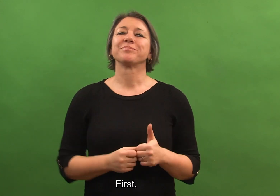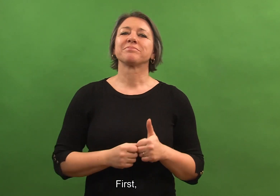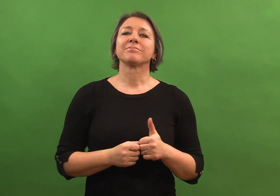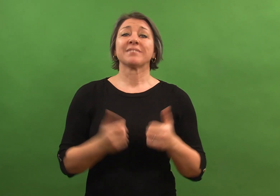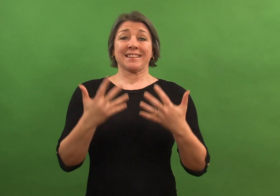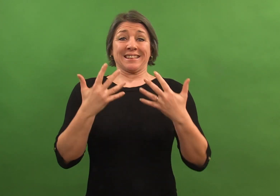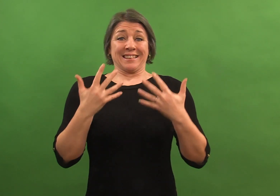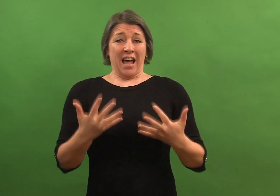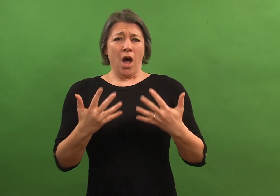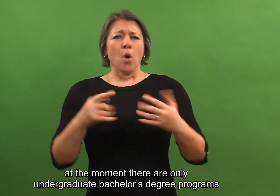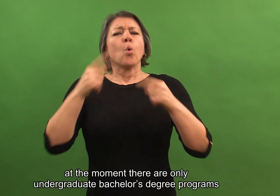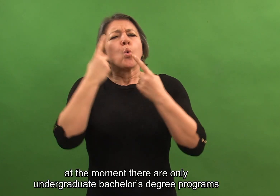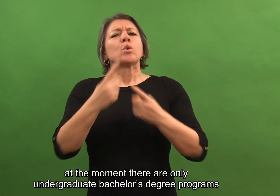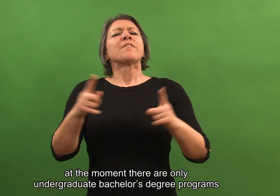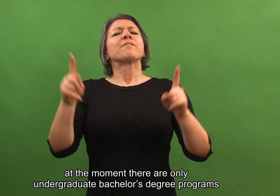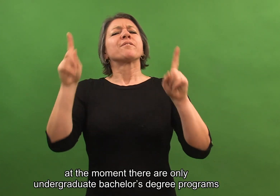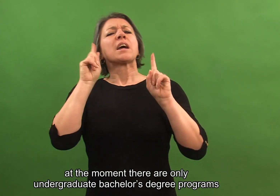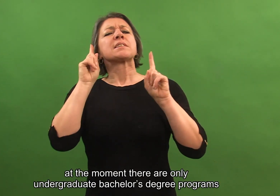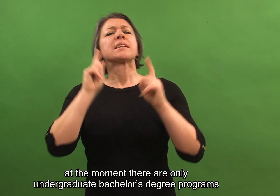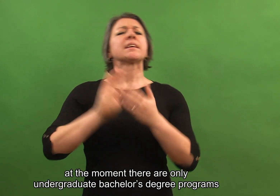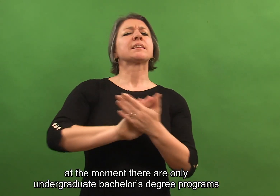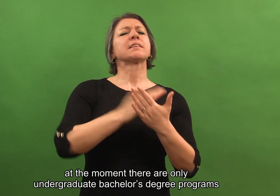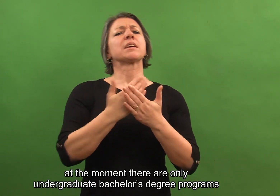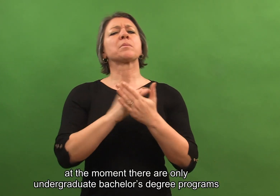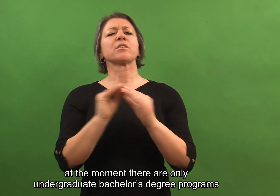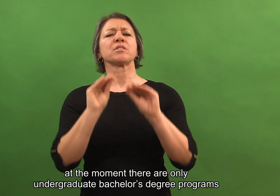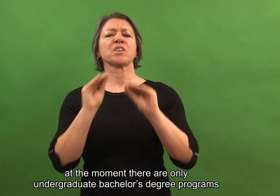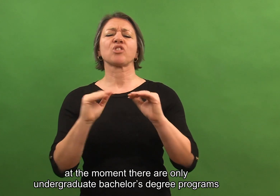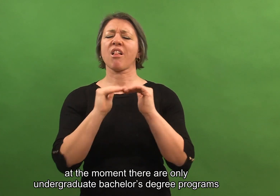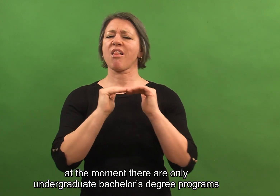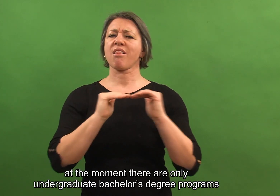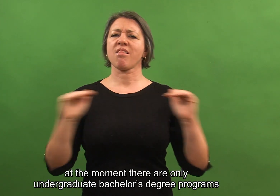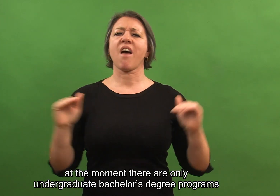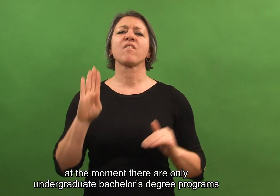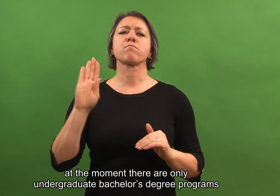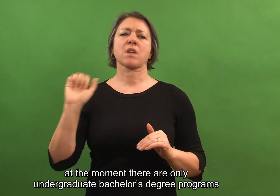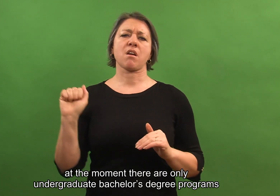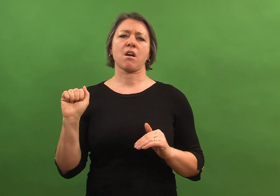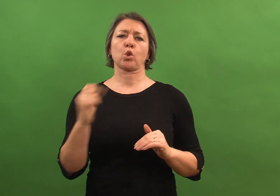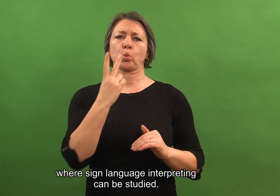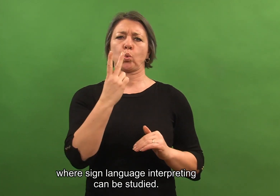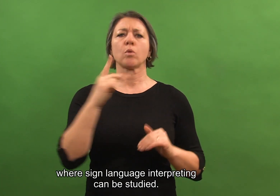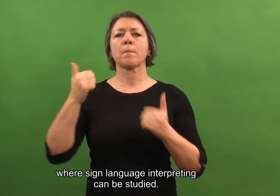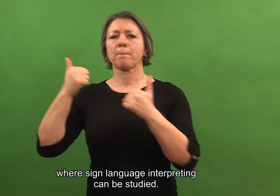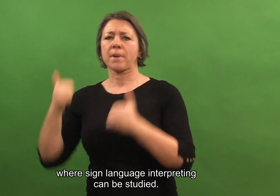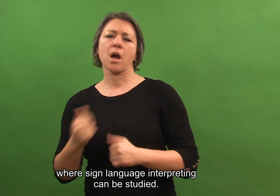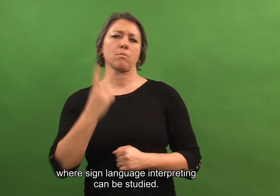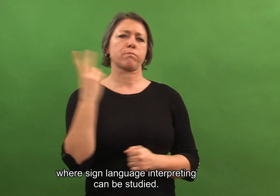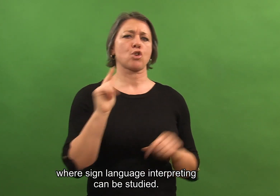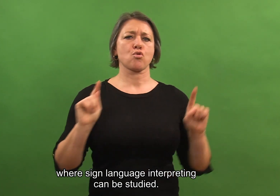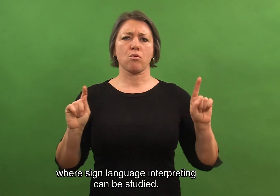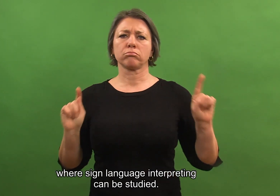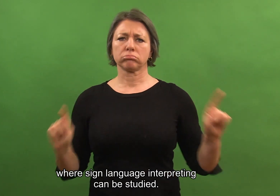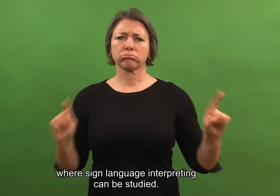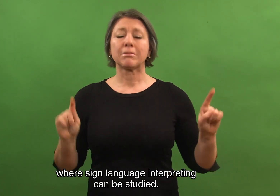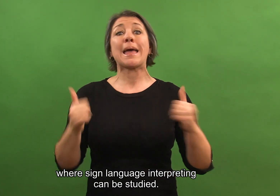gustaría superar en el futuro. El primero es que de momento solamente existen